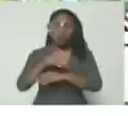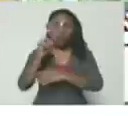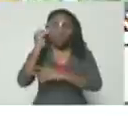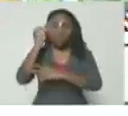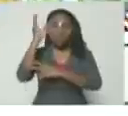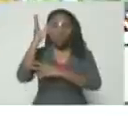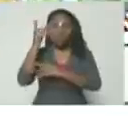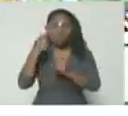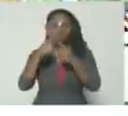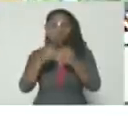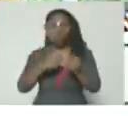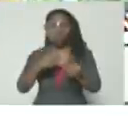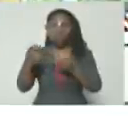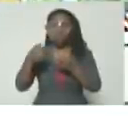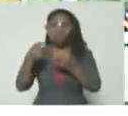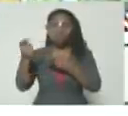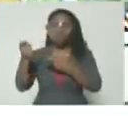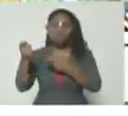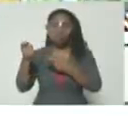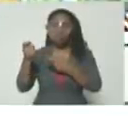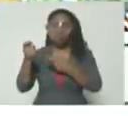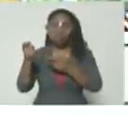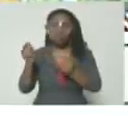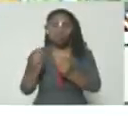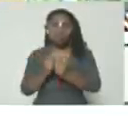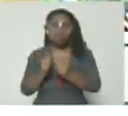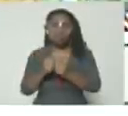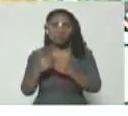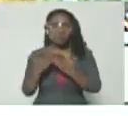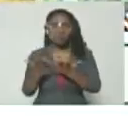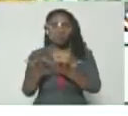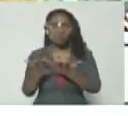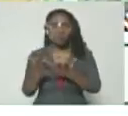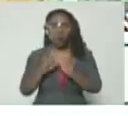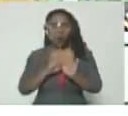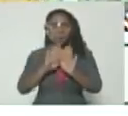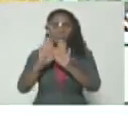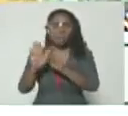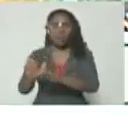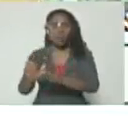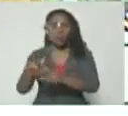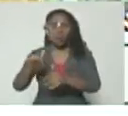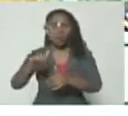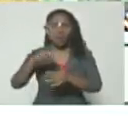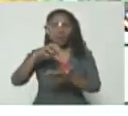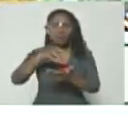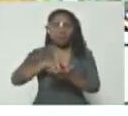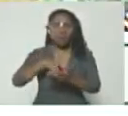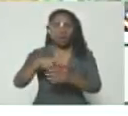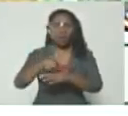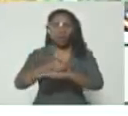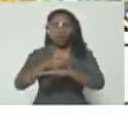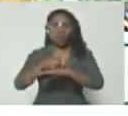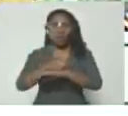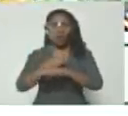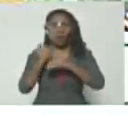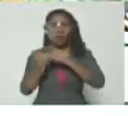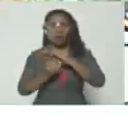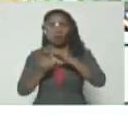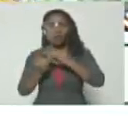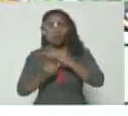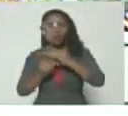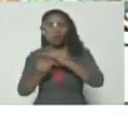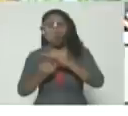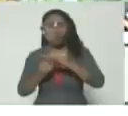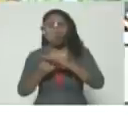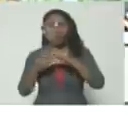capacidad exportadora con el apoyo del Estado, del gobierno, de las instituciones